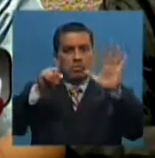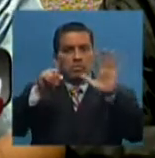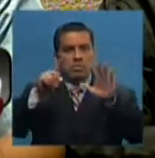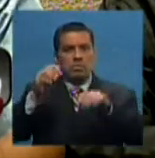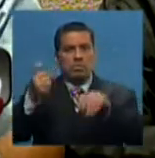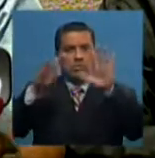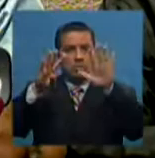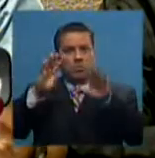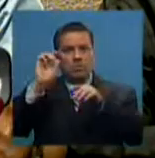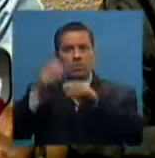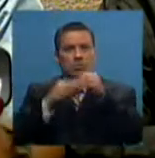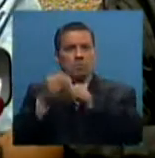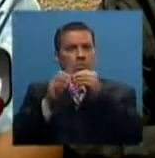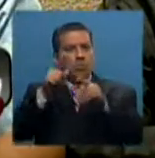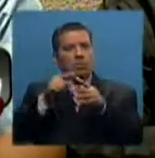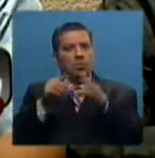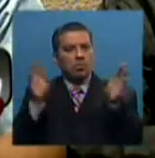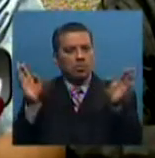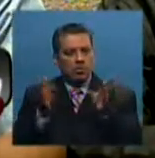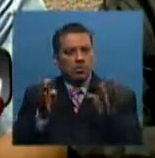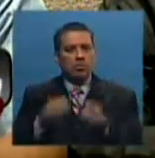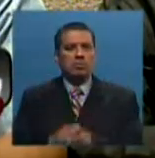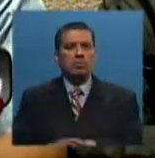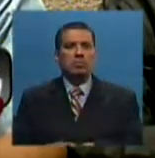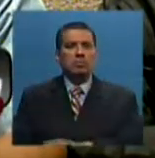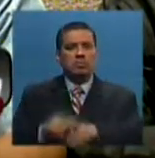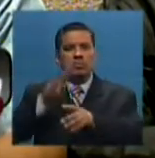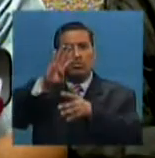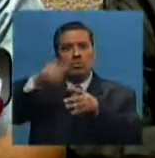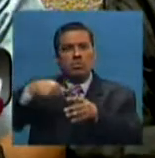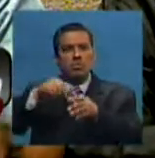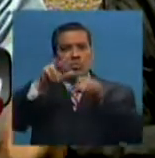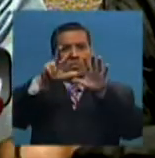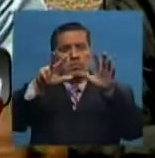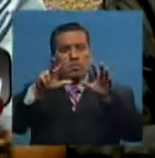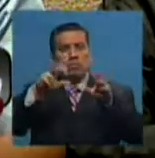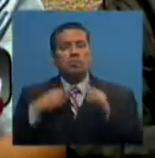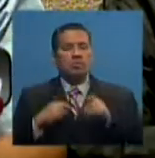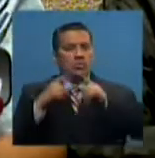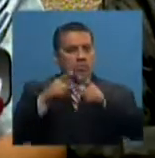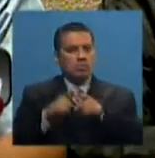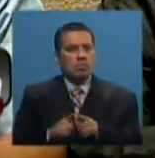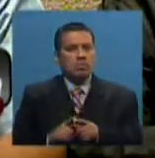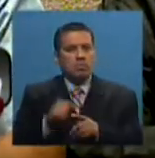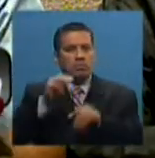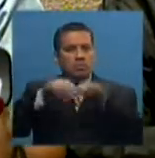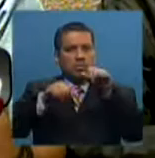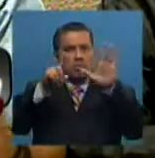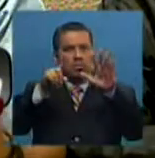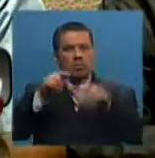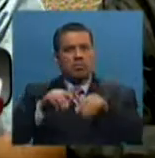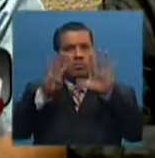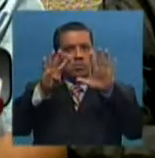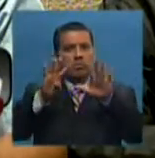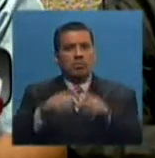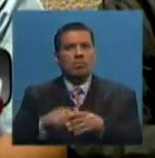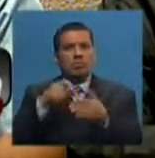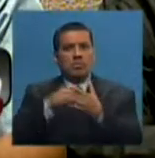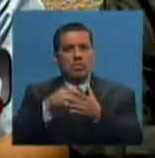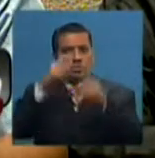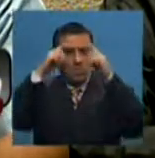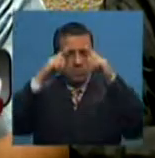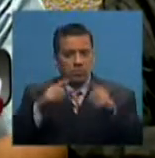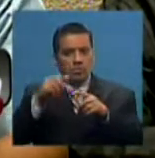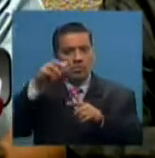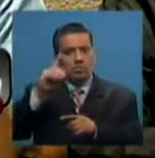año pasado hicimos una pantalla un poco más pequeña, de 4 tercios, esta vez pasamos a 16:9, eso implica una alta